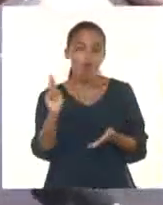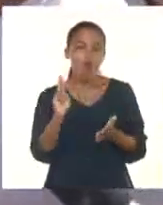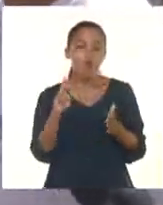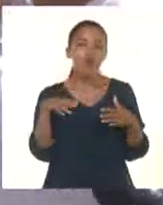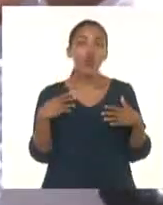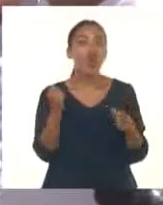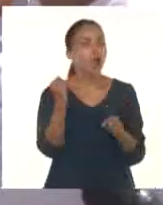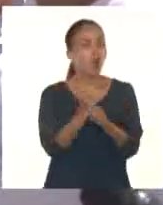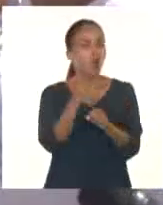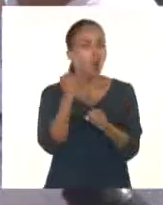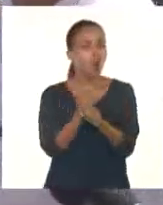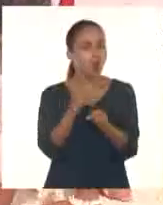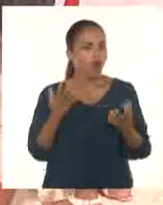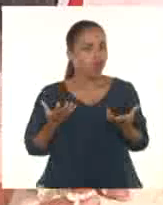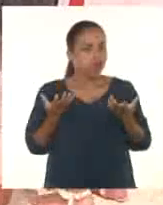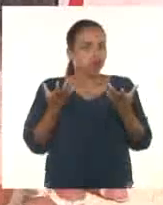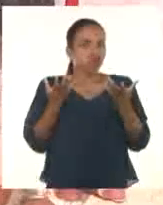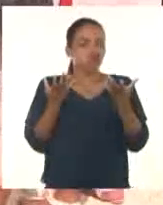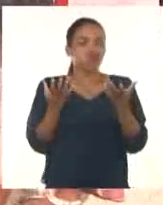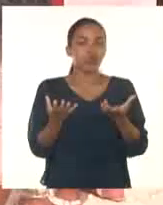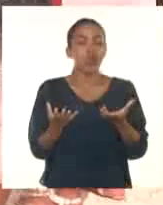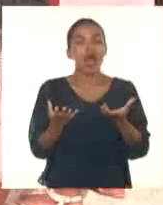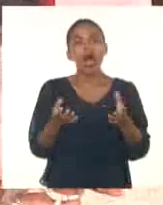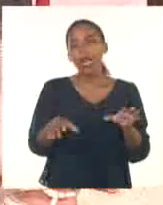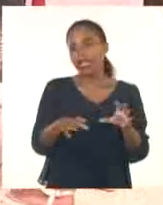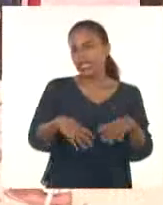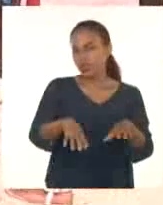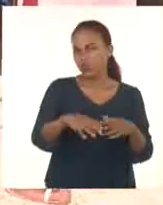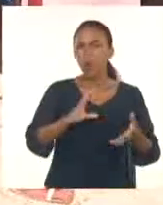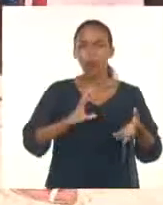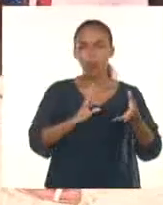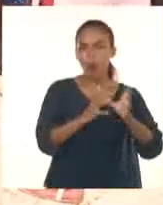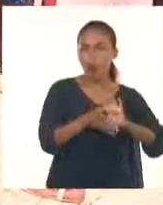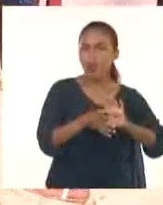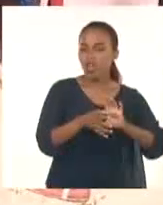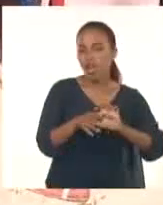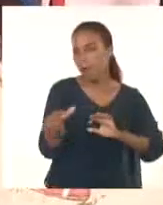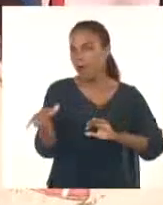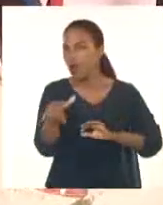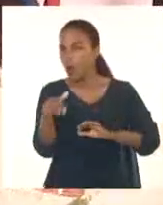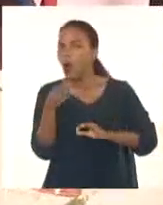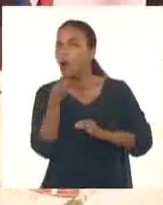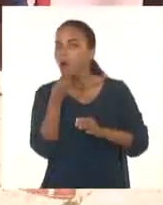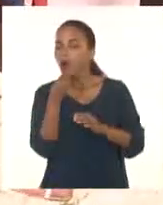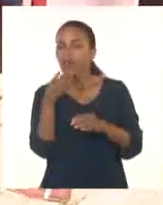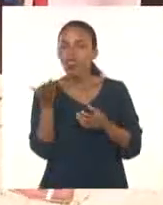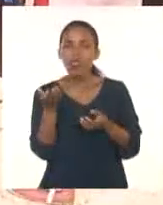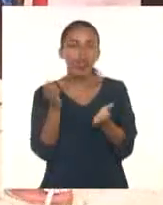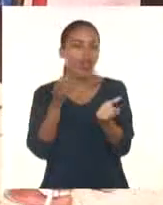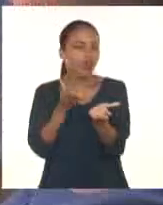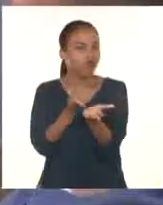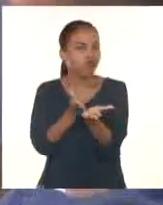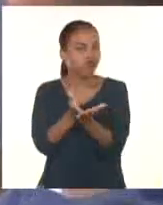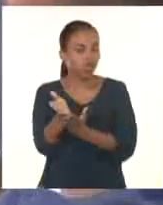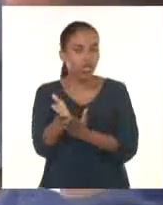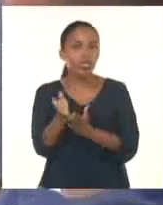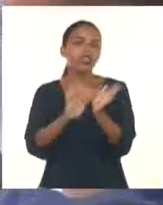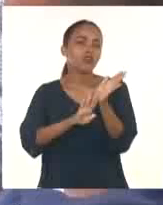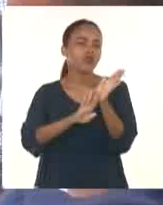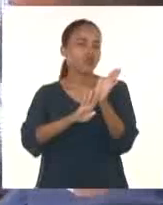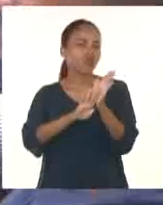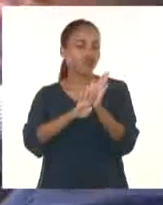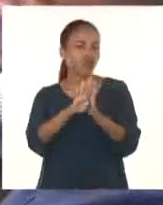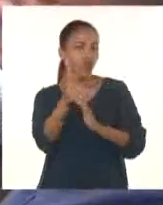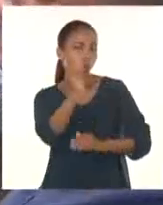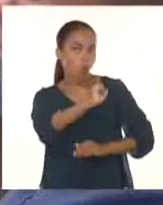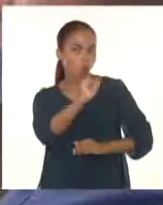trabajo demuestran que a pesar de la enorme complejidad, la situación por la que hoy atraviesa el país es superable con nuestro